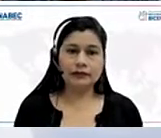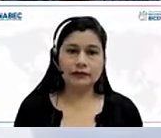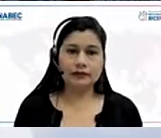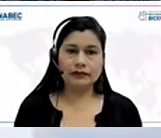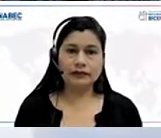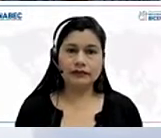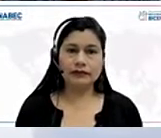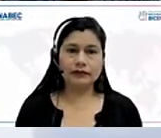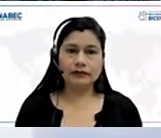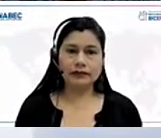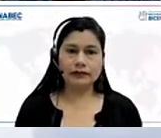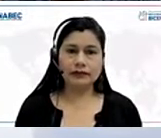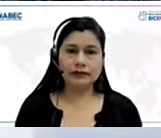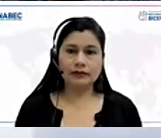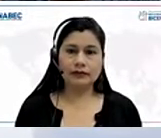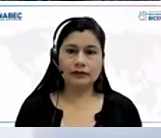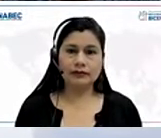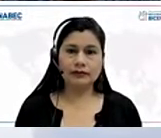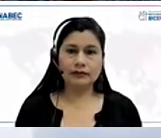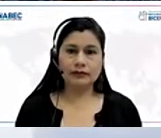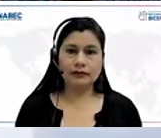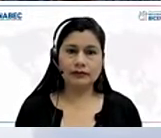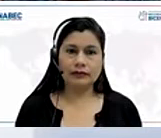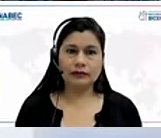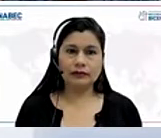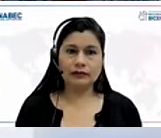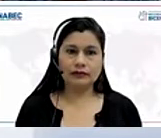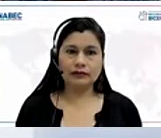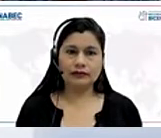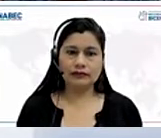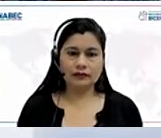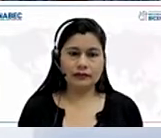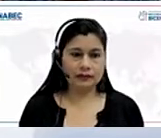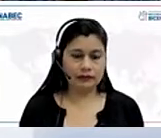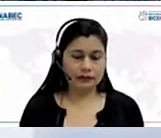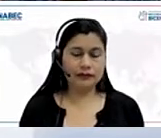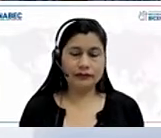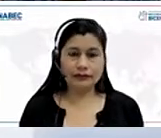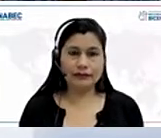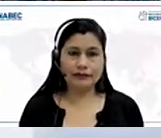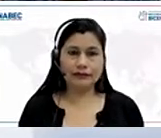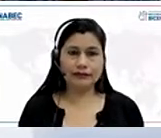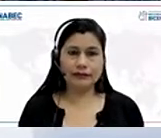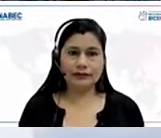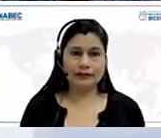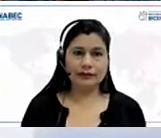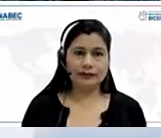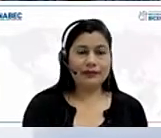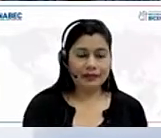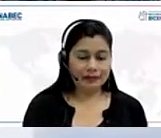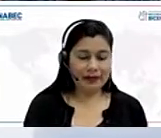indicado para estudiantes que estén más o menos entre el segundo y noveno ciclo de su carrera universitaria, aproximadamente 25